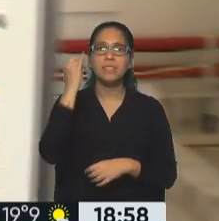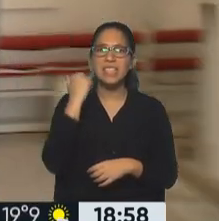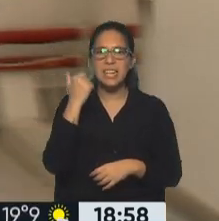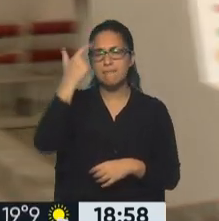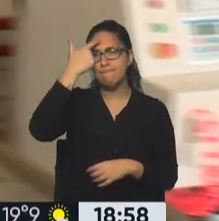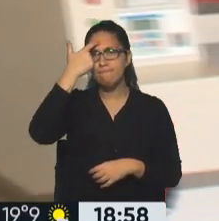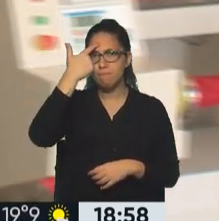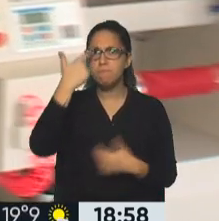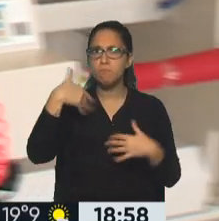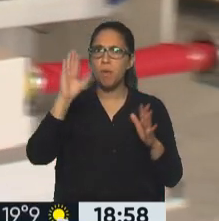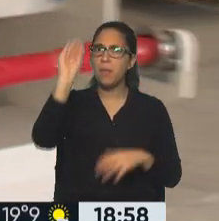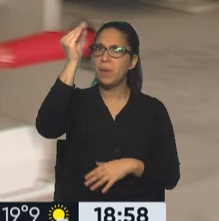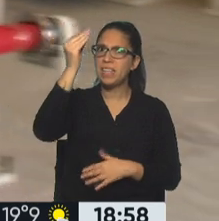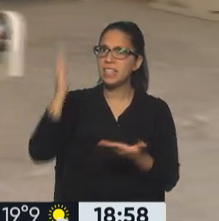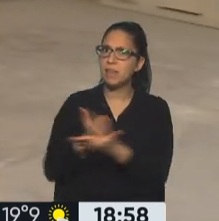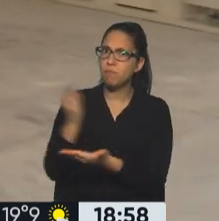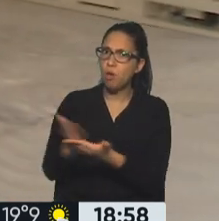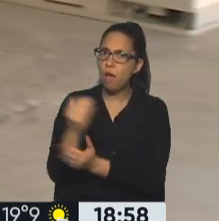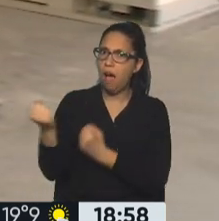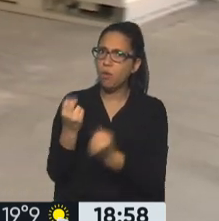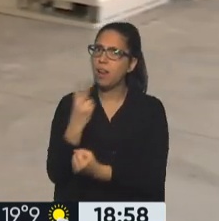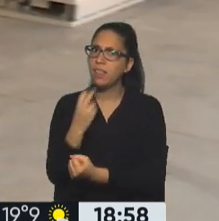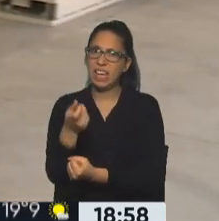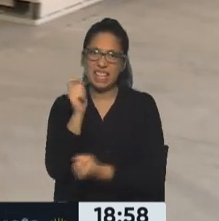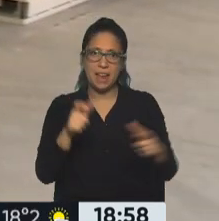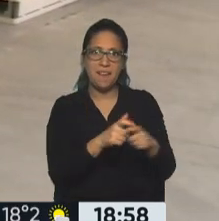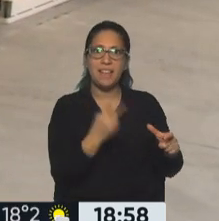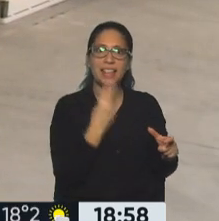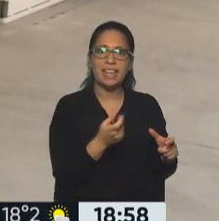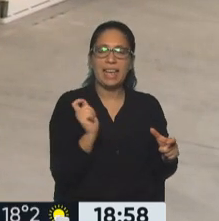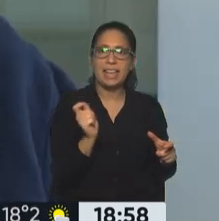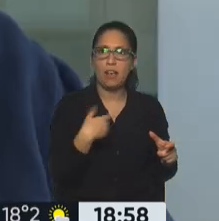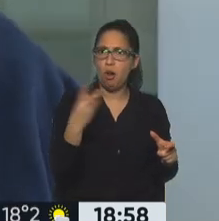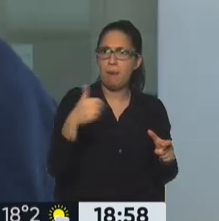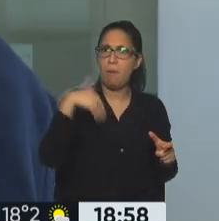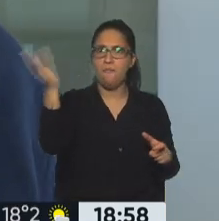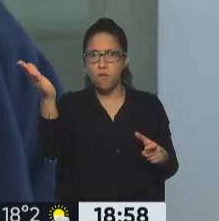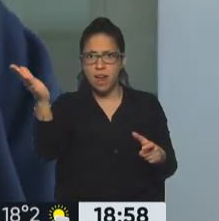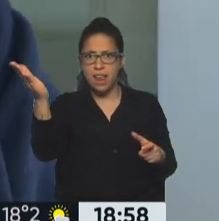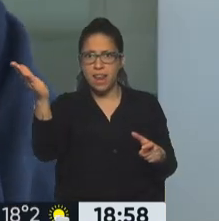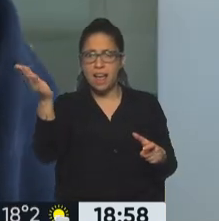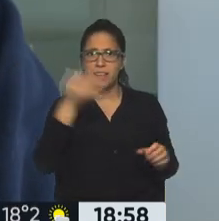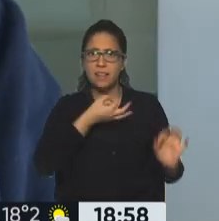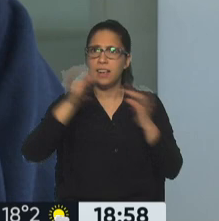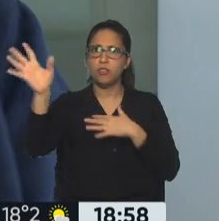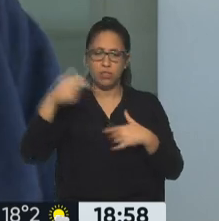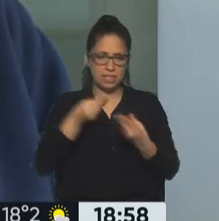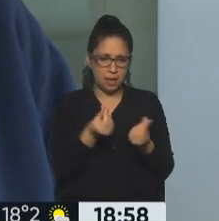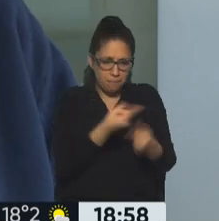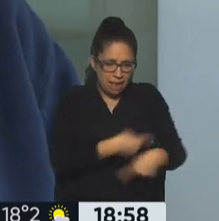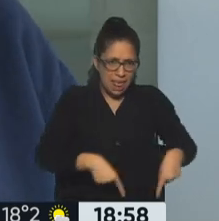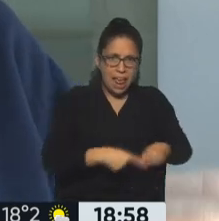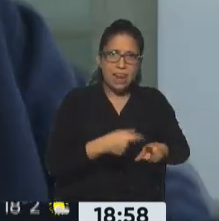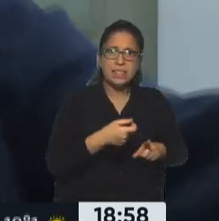fabricar vehículos eléctricos en Brasil. Entonces, ¿quién va a hacer esas baterías? ¿Vamos a comprarlas afuera? ¿Vamos a exportarlas? Entonces nuestro litio